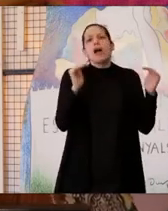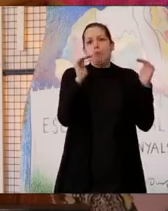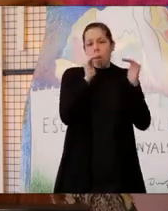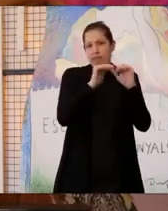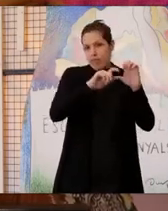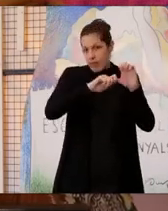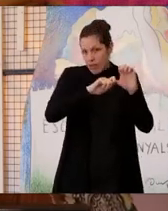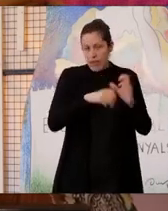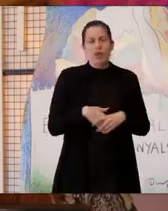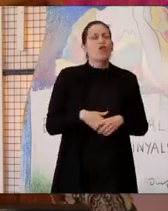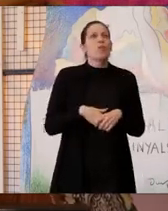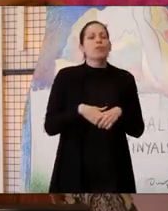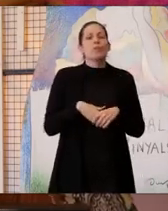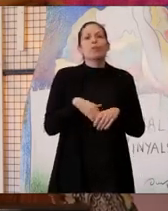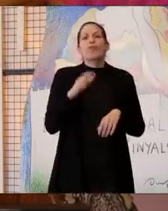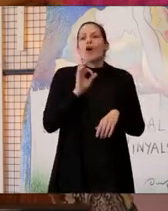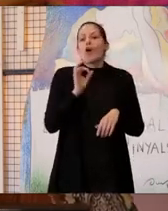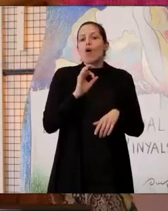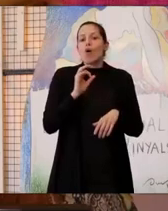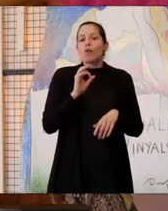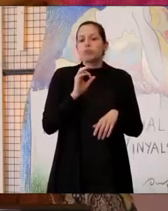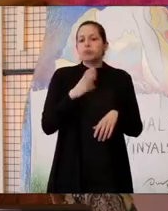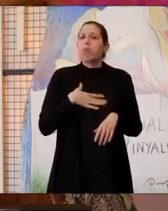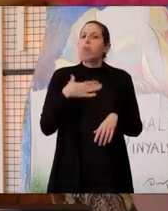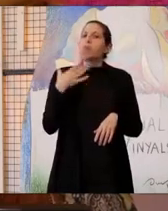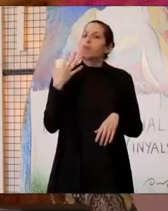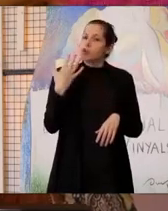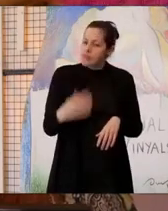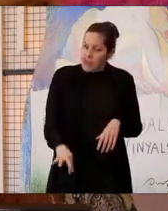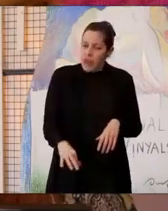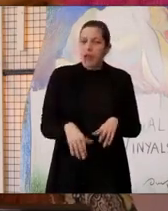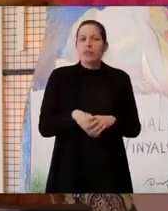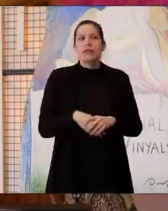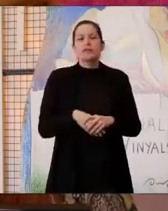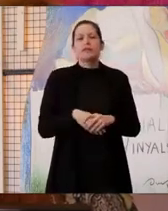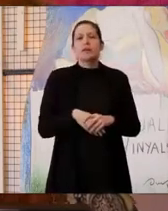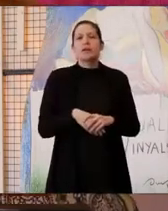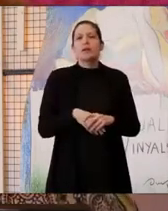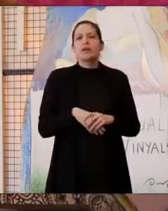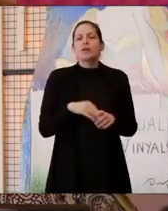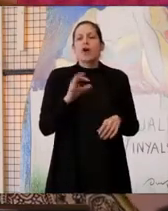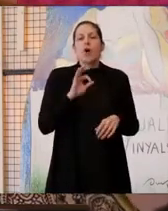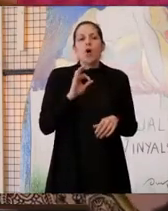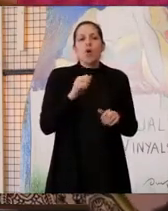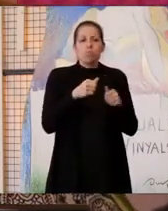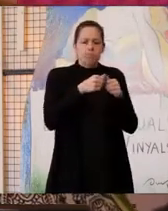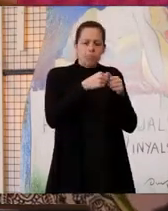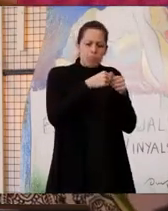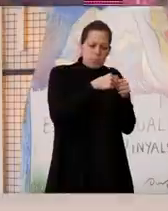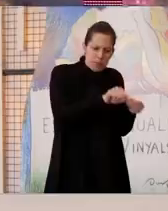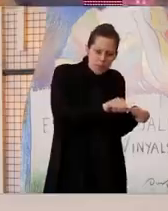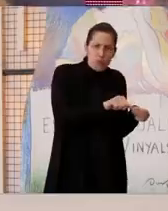género de posibilidades de falta de prejuicios o de